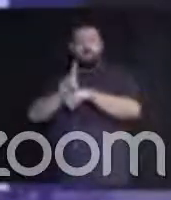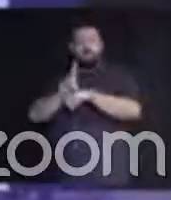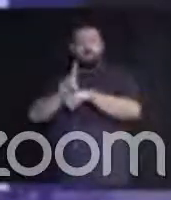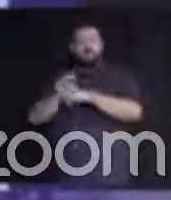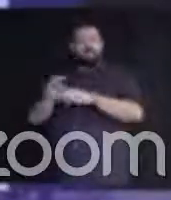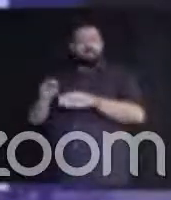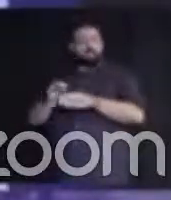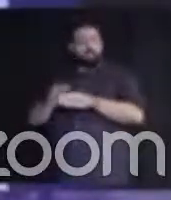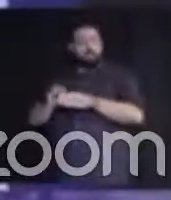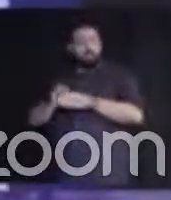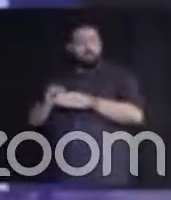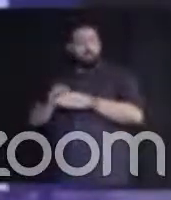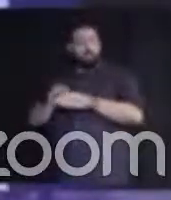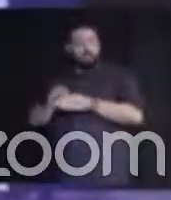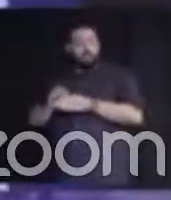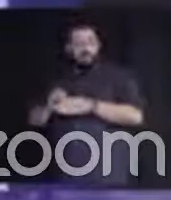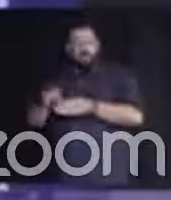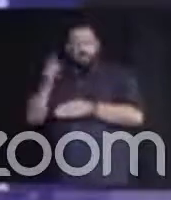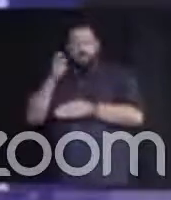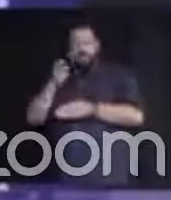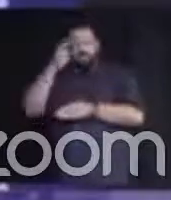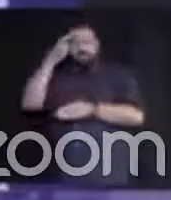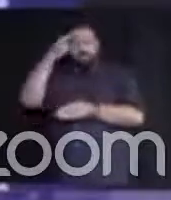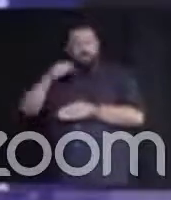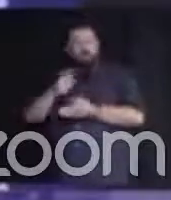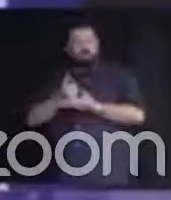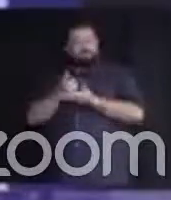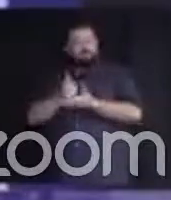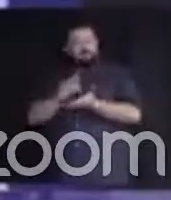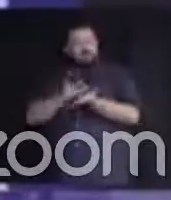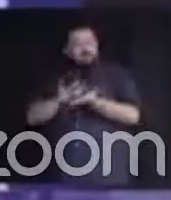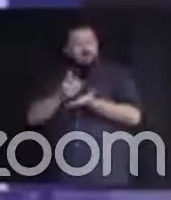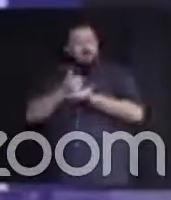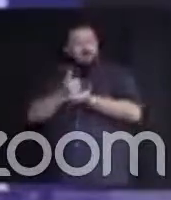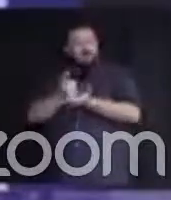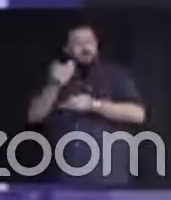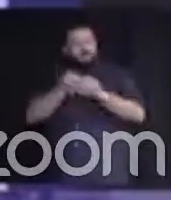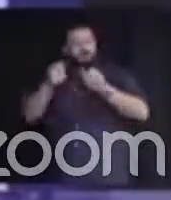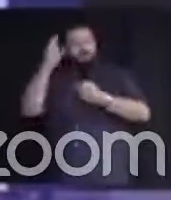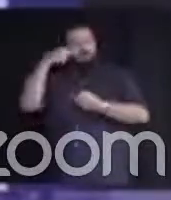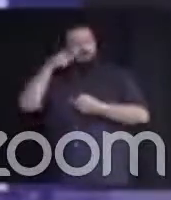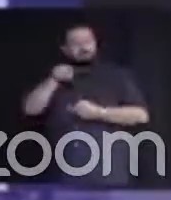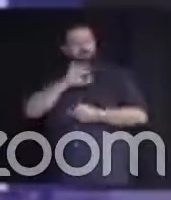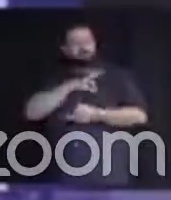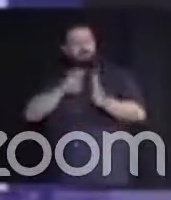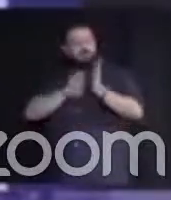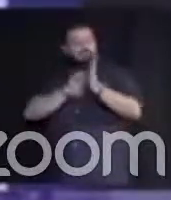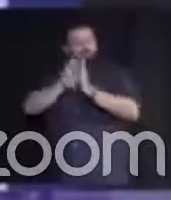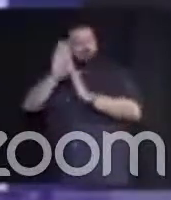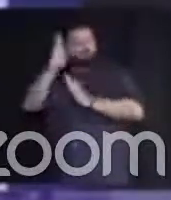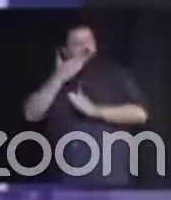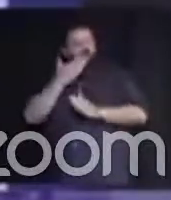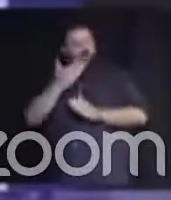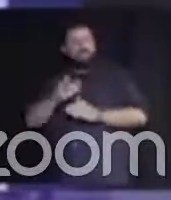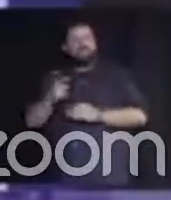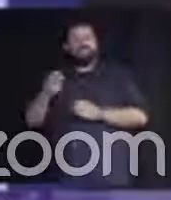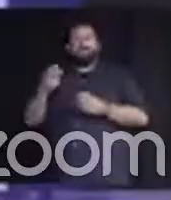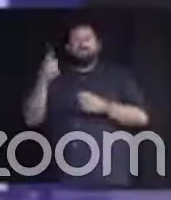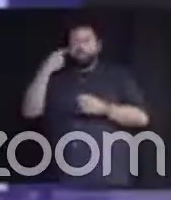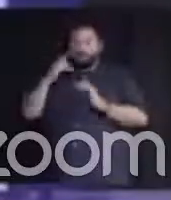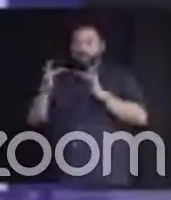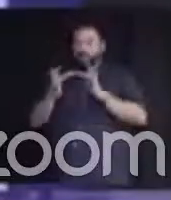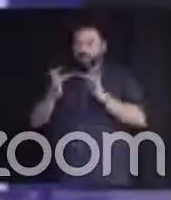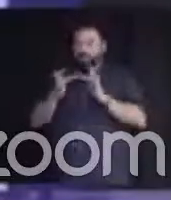morado. Una herramienta para ustedes para crecer, no solamente en su país, también si lo hacen de manera internacional, gente